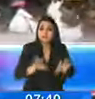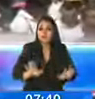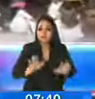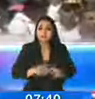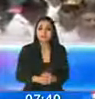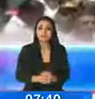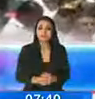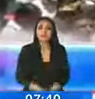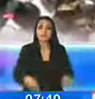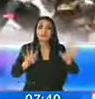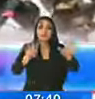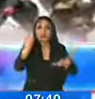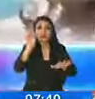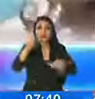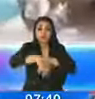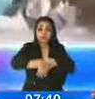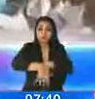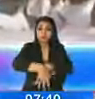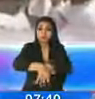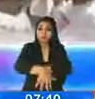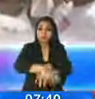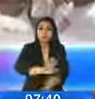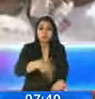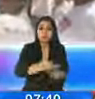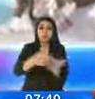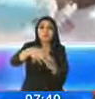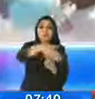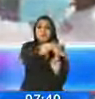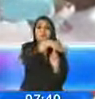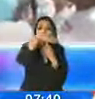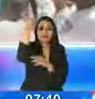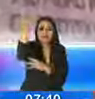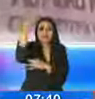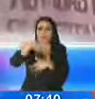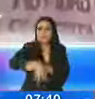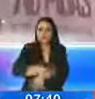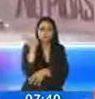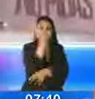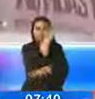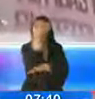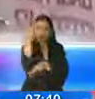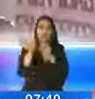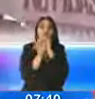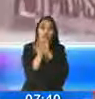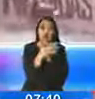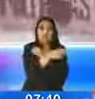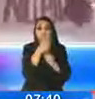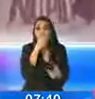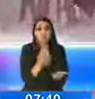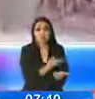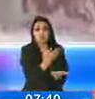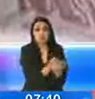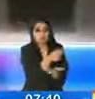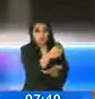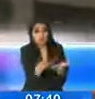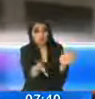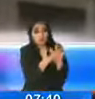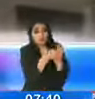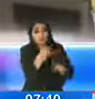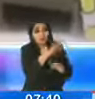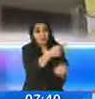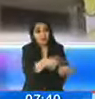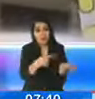octubre desde el malecón Simón Bolívar hasta el Parque Centenario con carteles y globos, en rechazo a las propuestas de ley presentadas en la